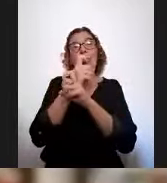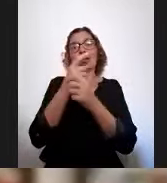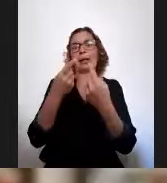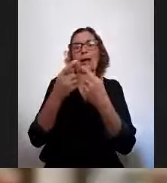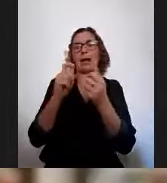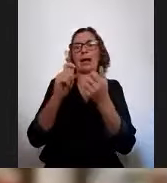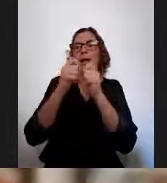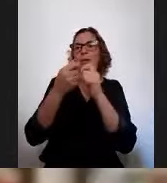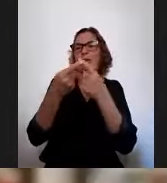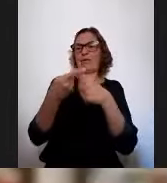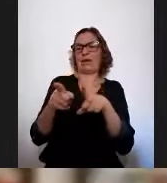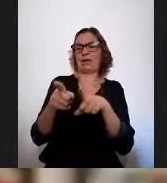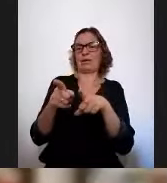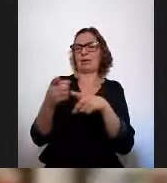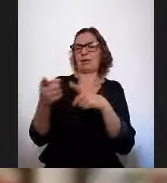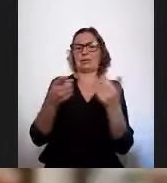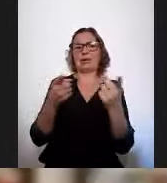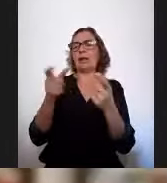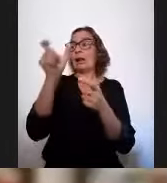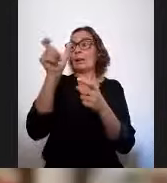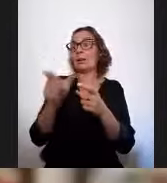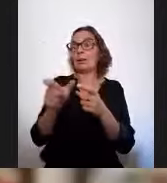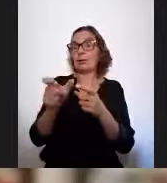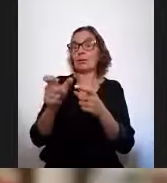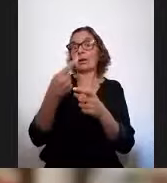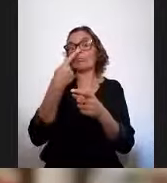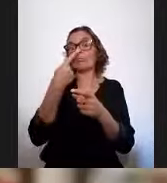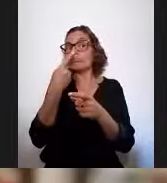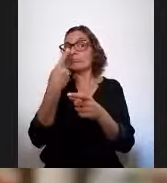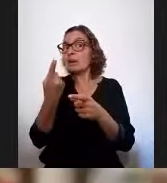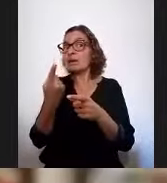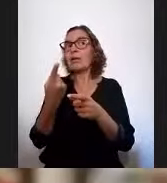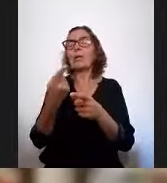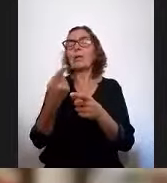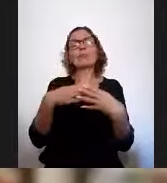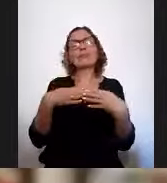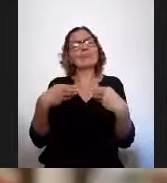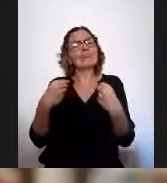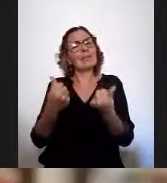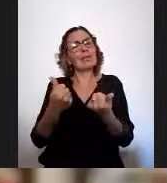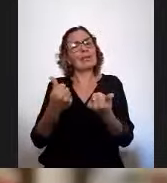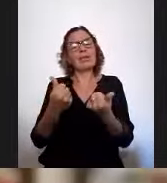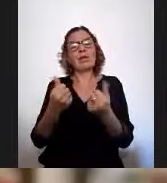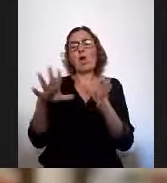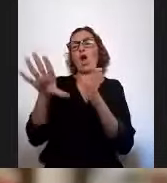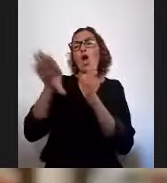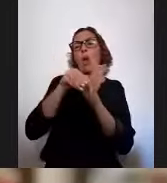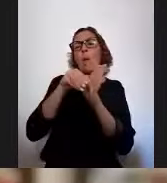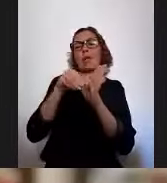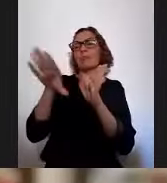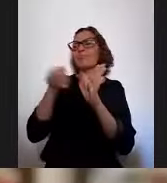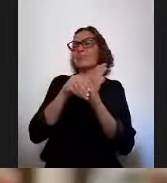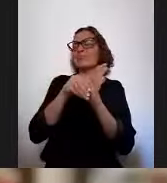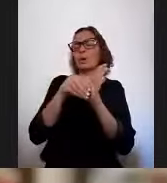los potenciales clientes, los consumidores, pueden sentir que somos una copia o que no